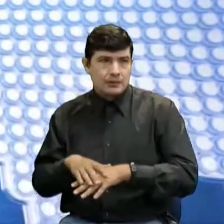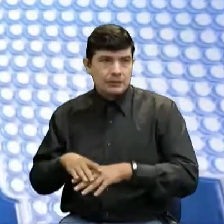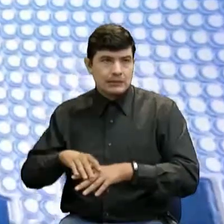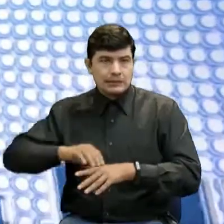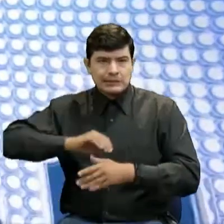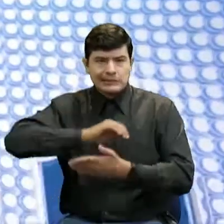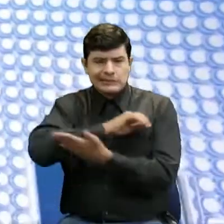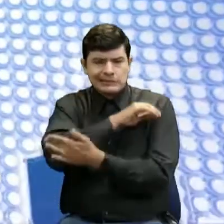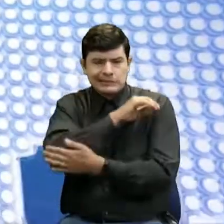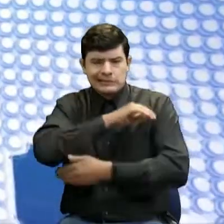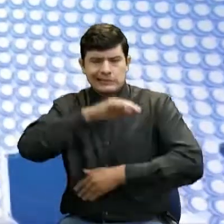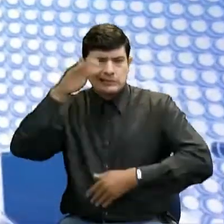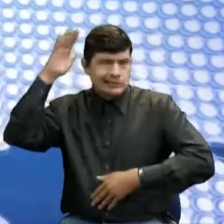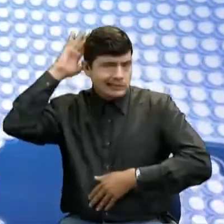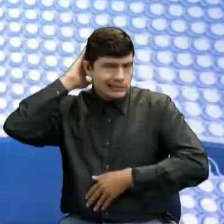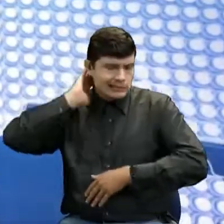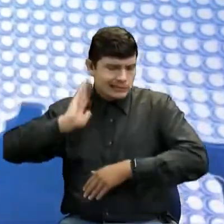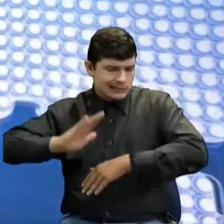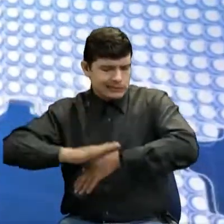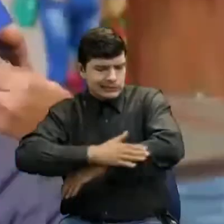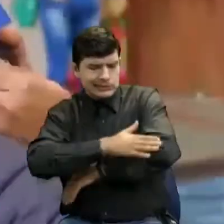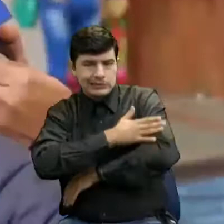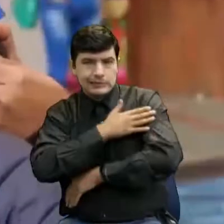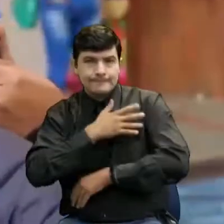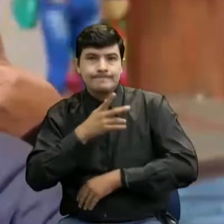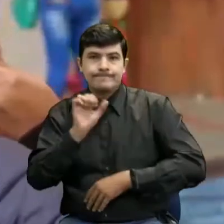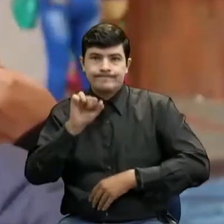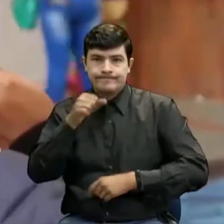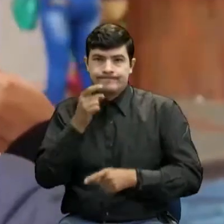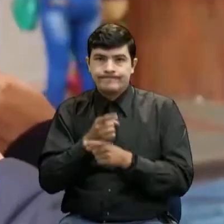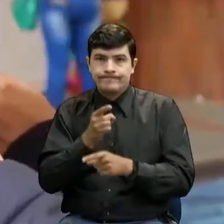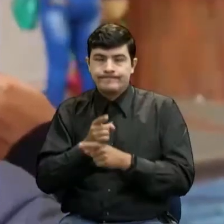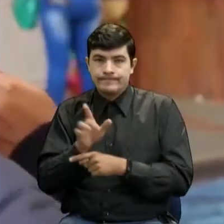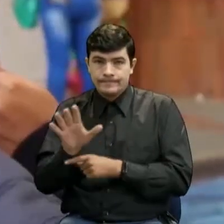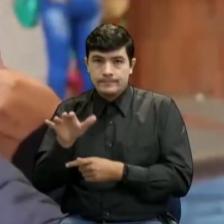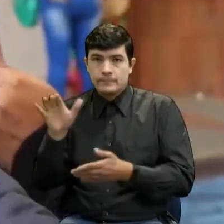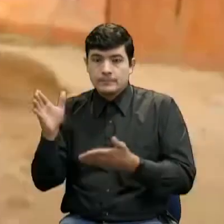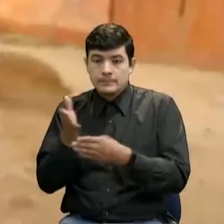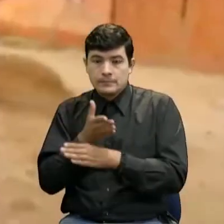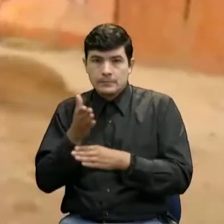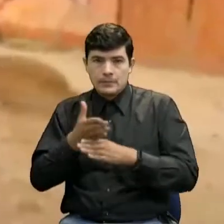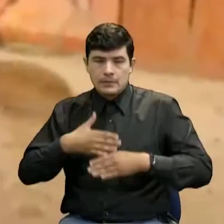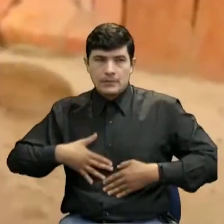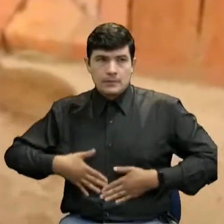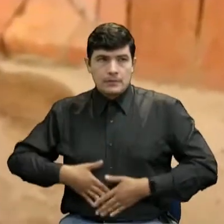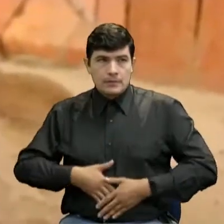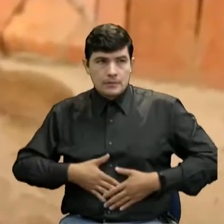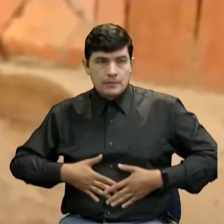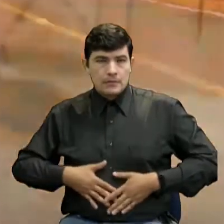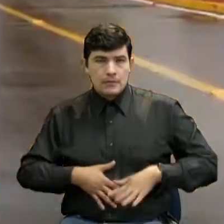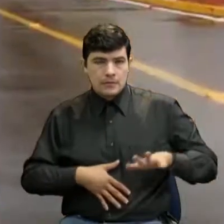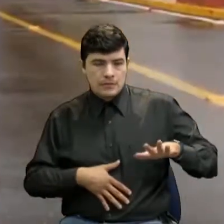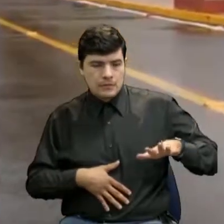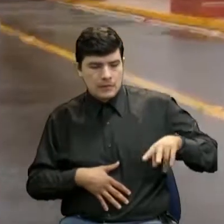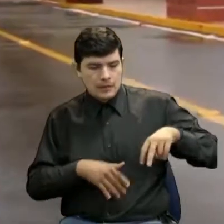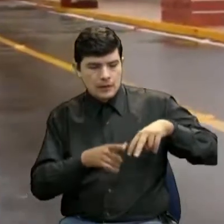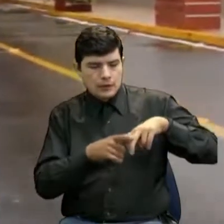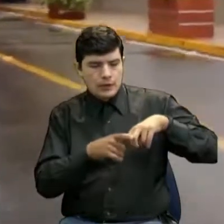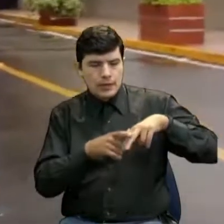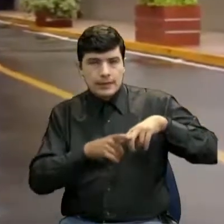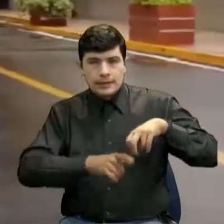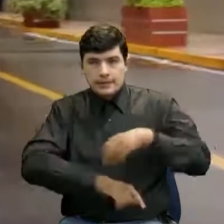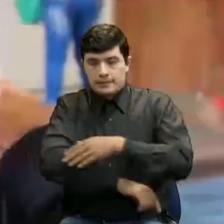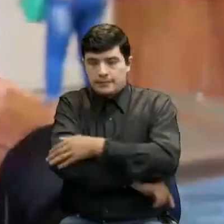politraumatismos en diferentes partes del cuerpo tiene politraumatismos en el abdomen en la rodilla en el codo y